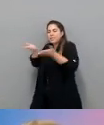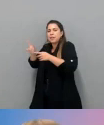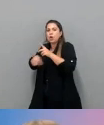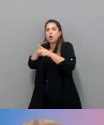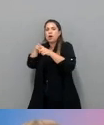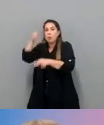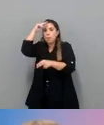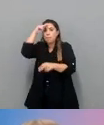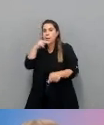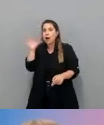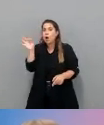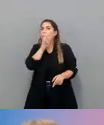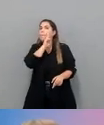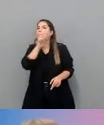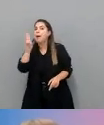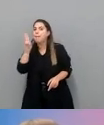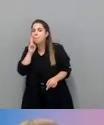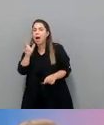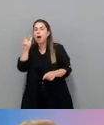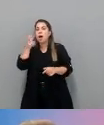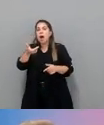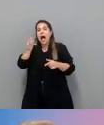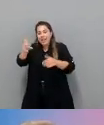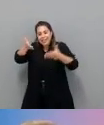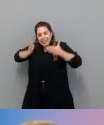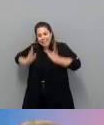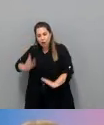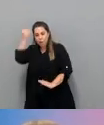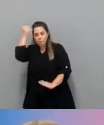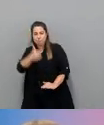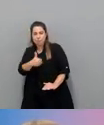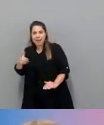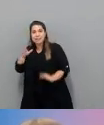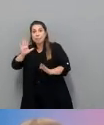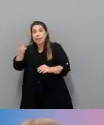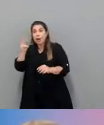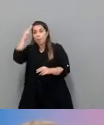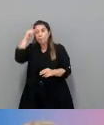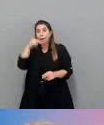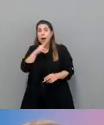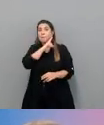progenitores de personas con parálisis cerebral que se encuentran trabajando, ¿vale?